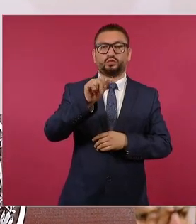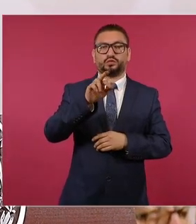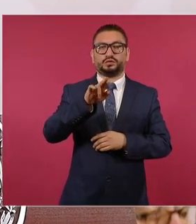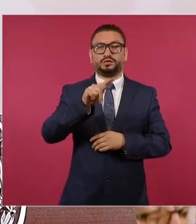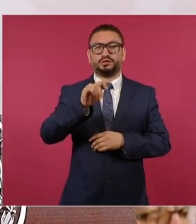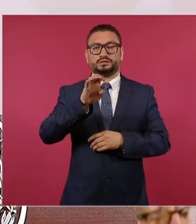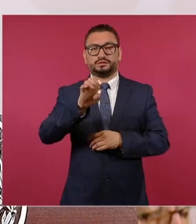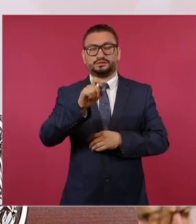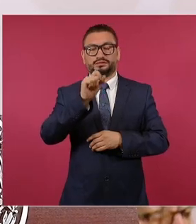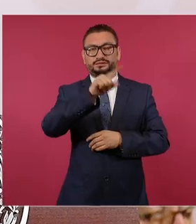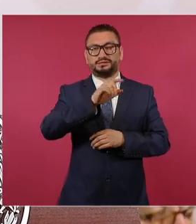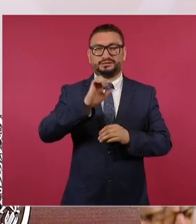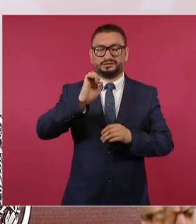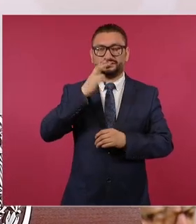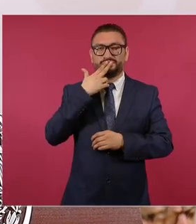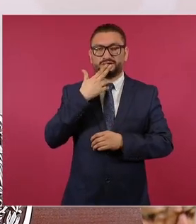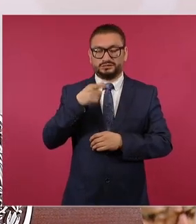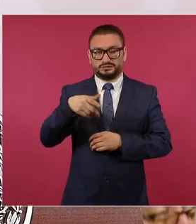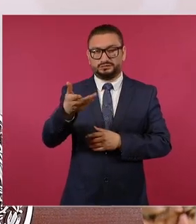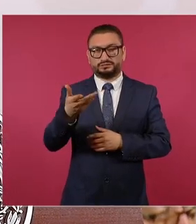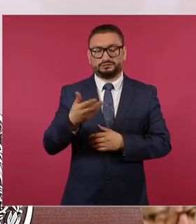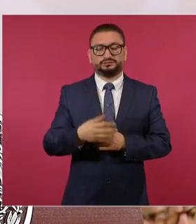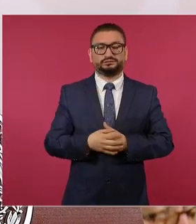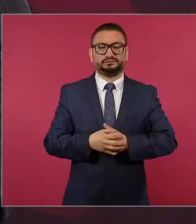de Chihuahua,